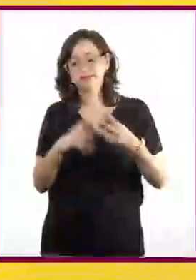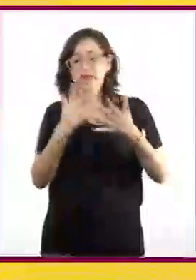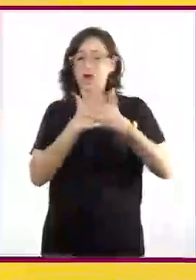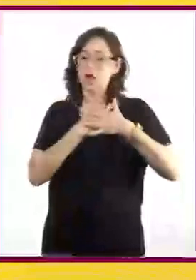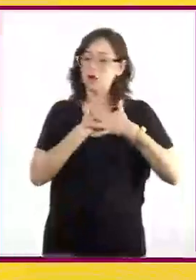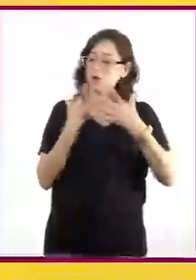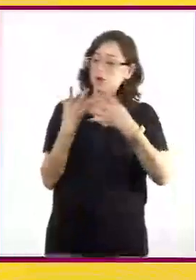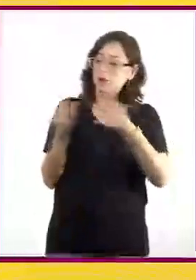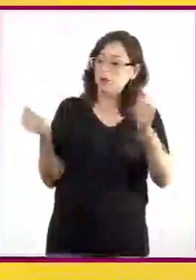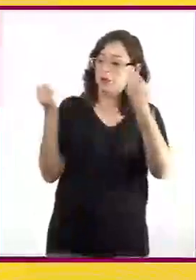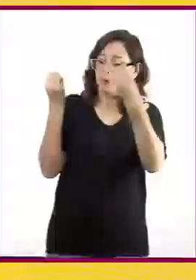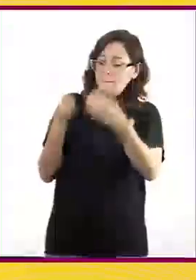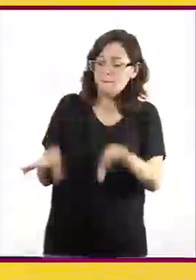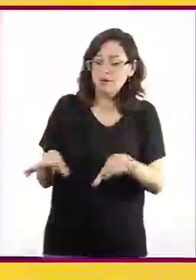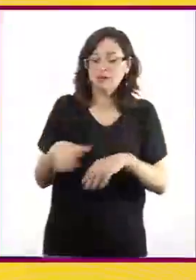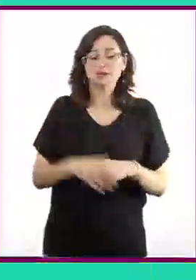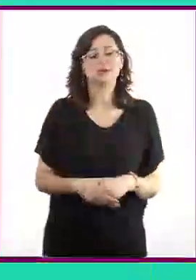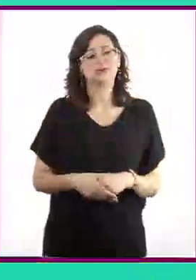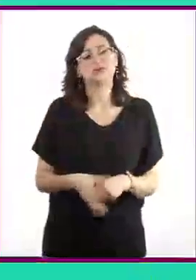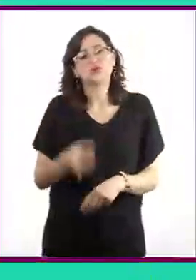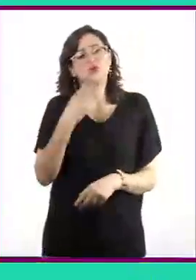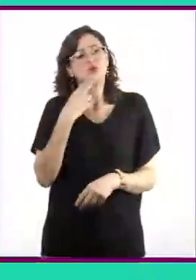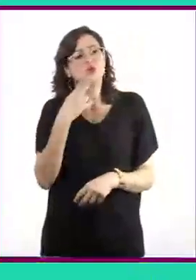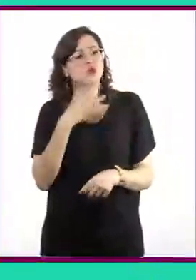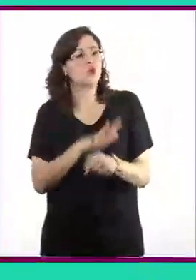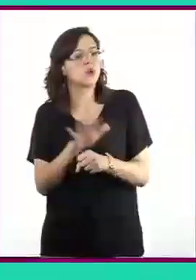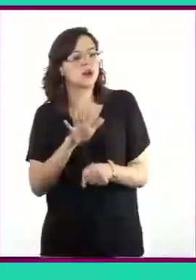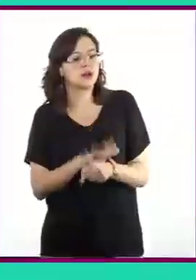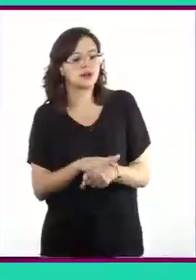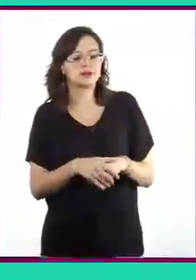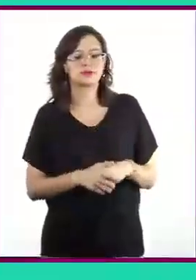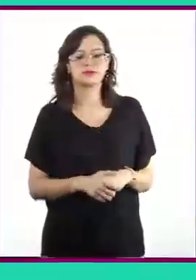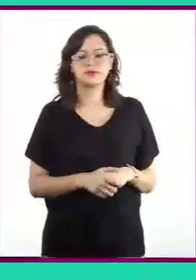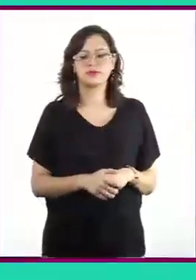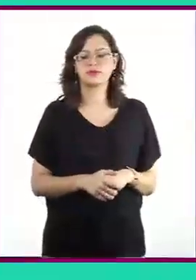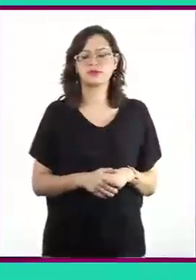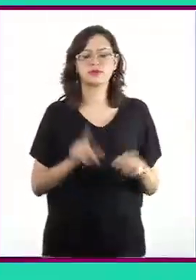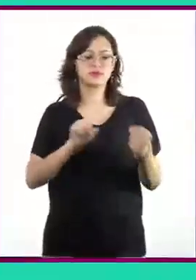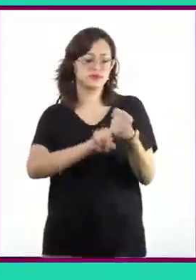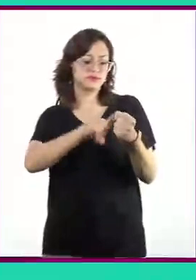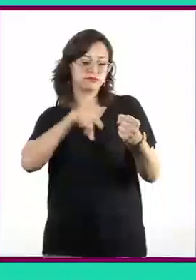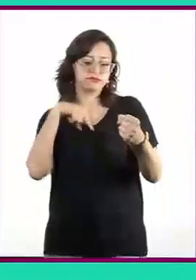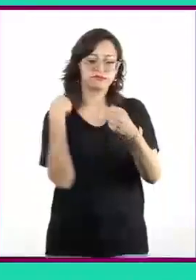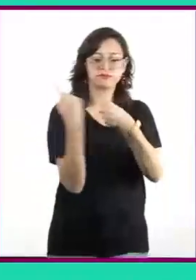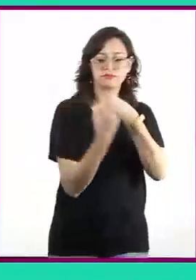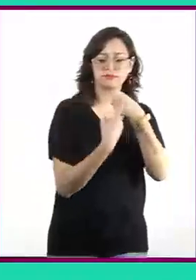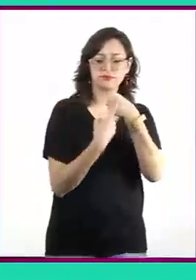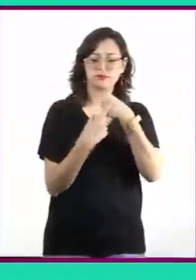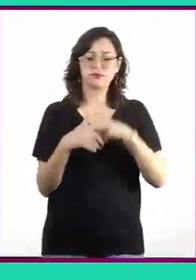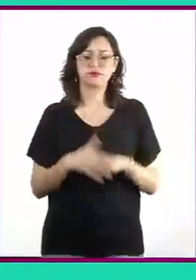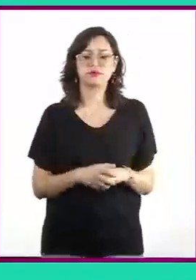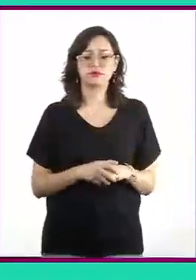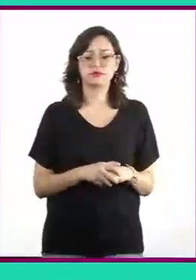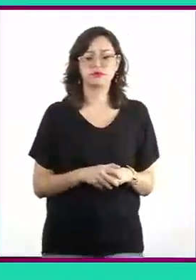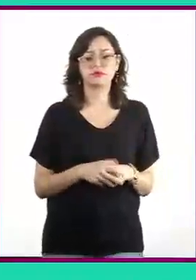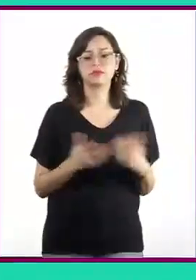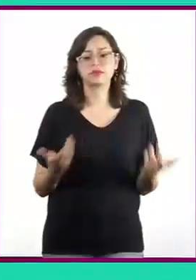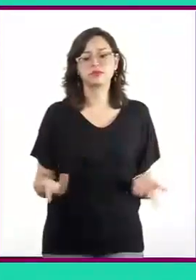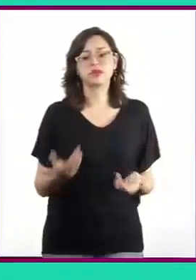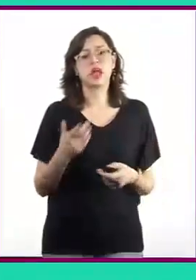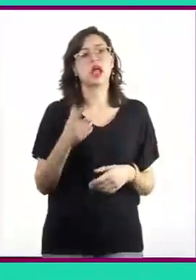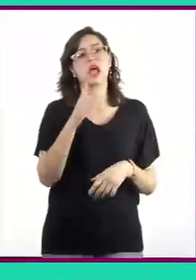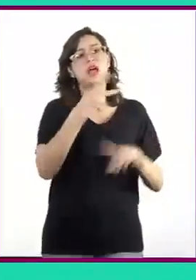Y los recursos literarios que utiliza Pablo Neruda son: metáfora, en tiritan azules los